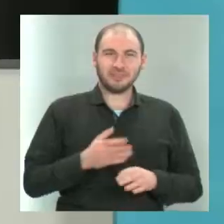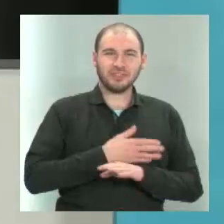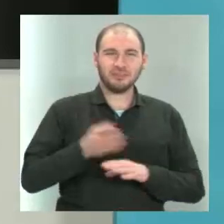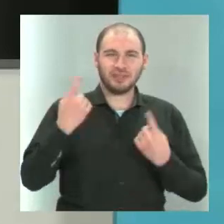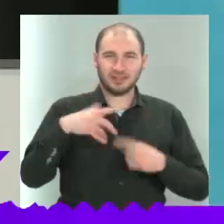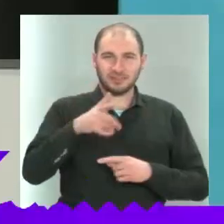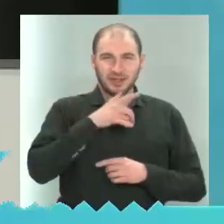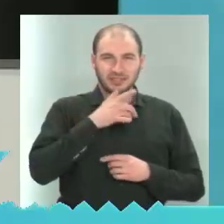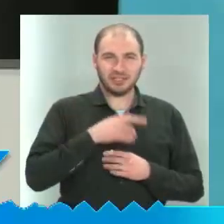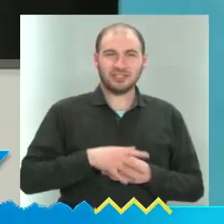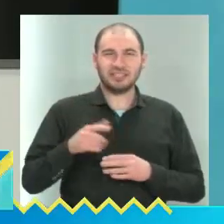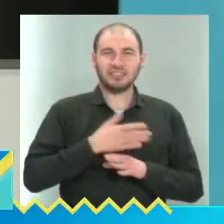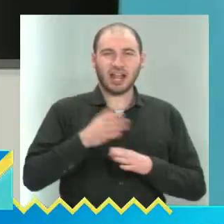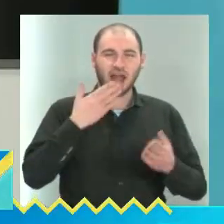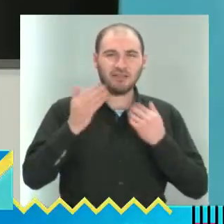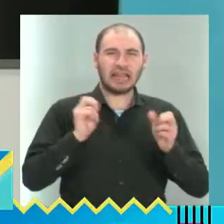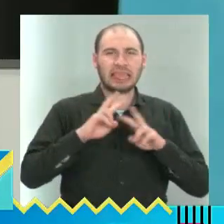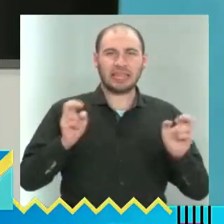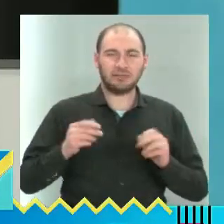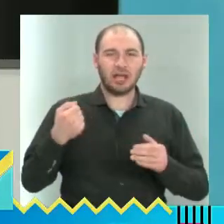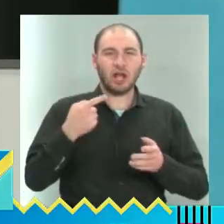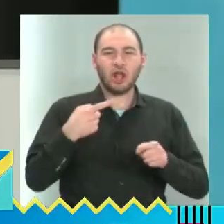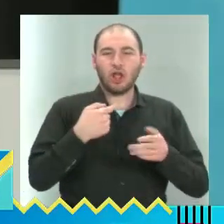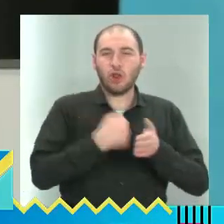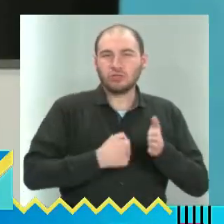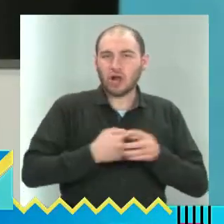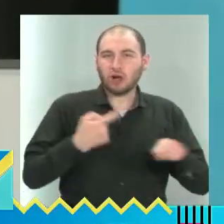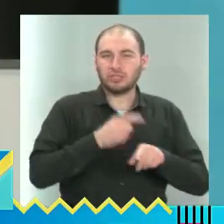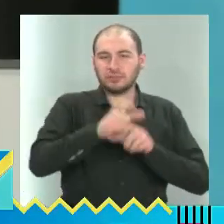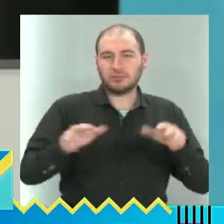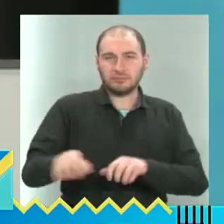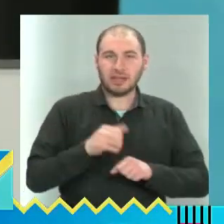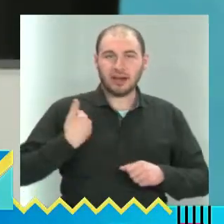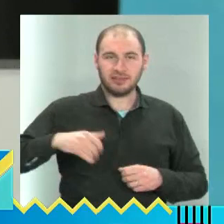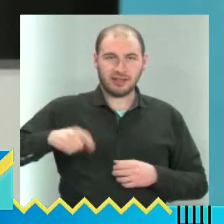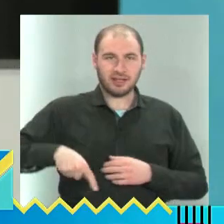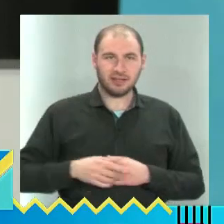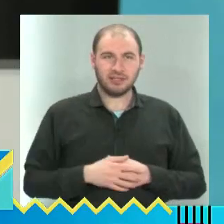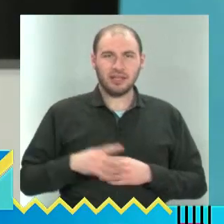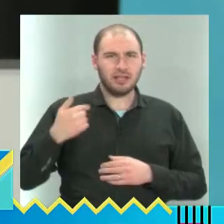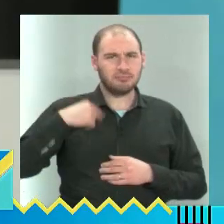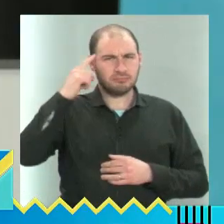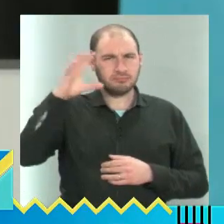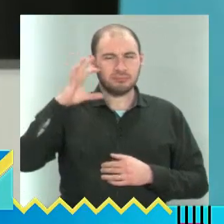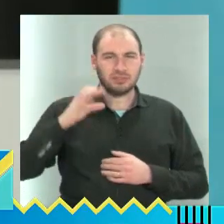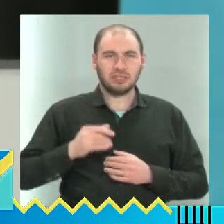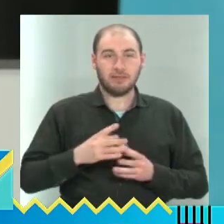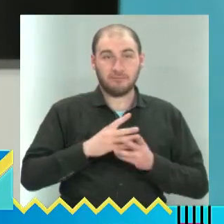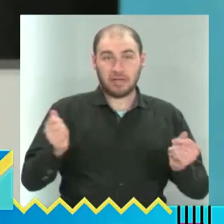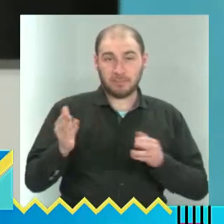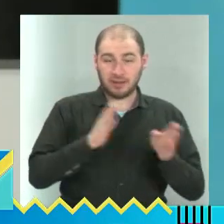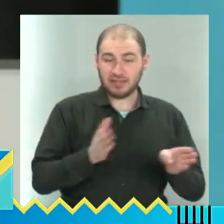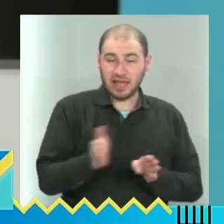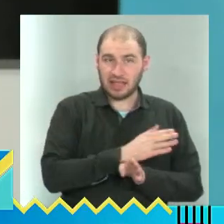Continuamos en Distintos Parecidos, seguimos hablando de la lucha contra la trata de personas en nuestro país. Y me quería quedar con el cierre del